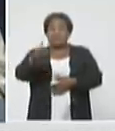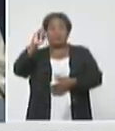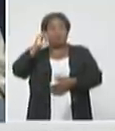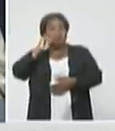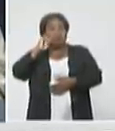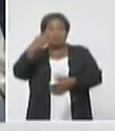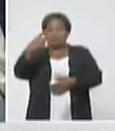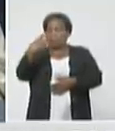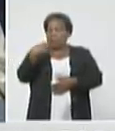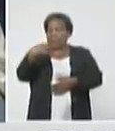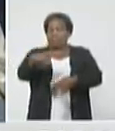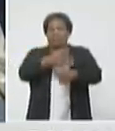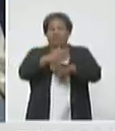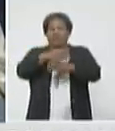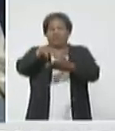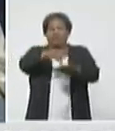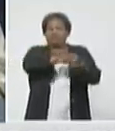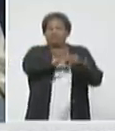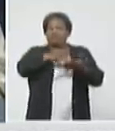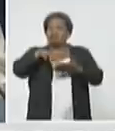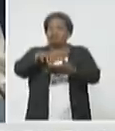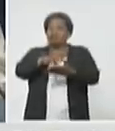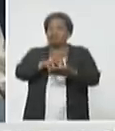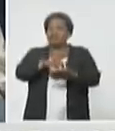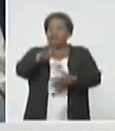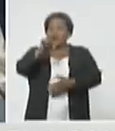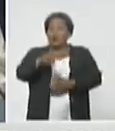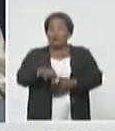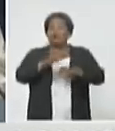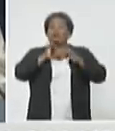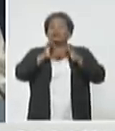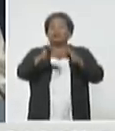lugares. Hoy la información,